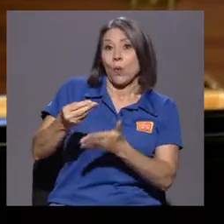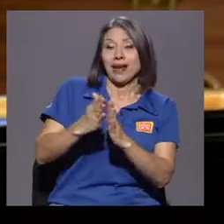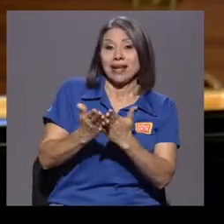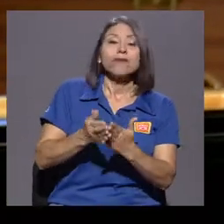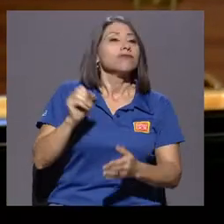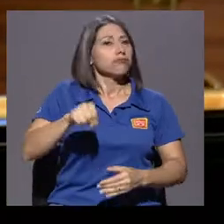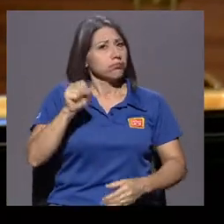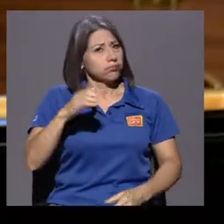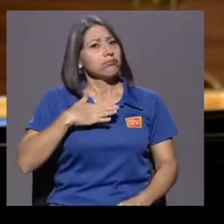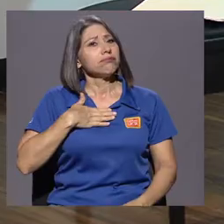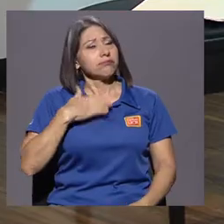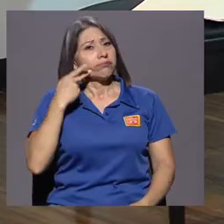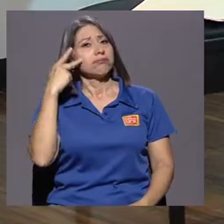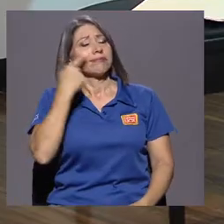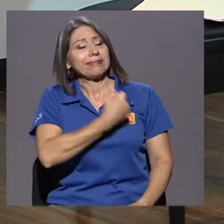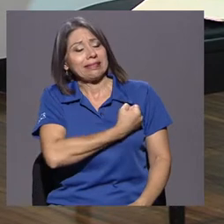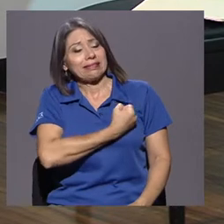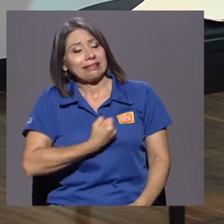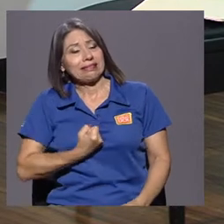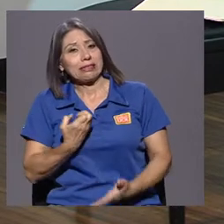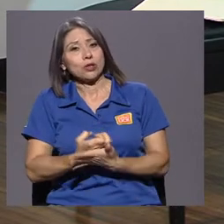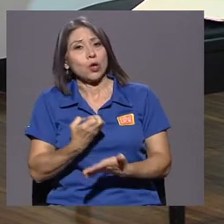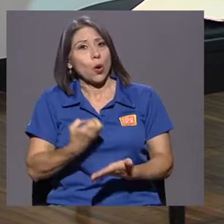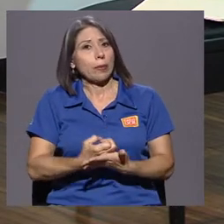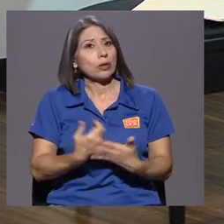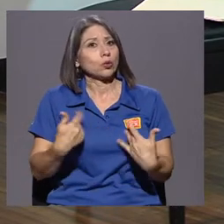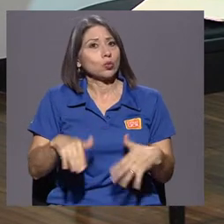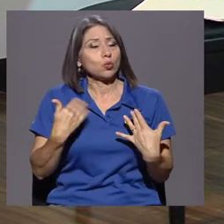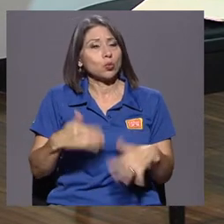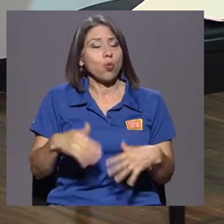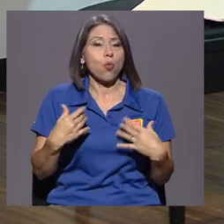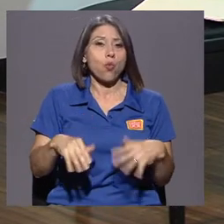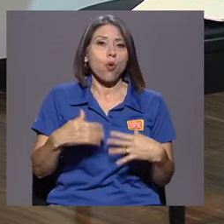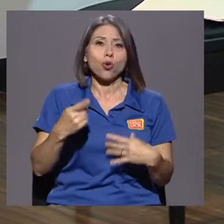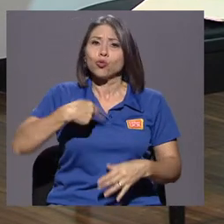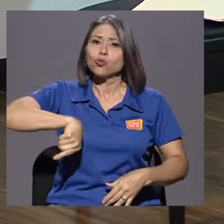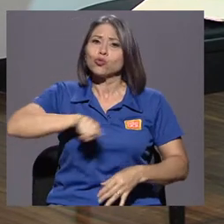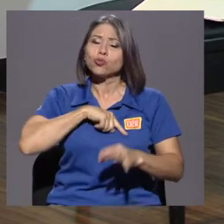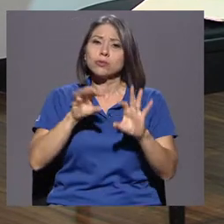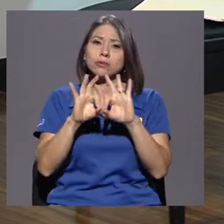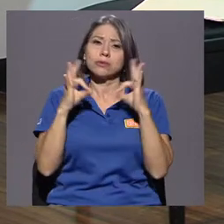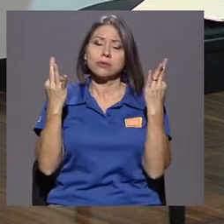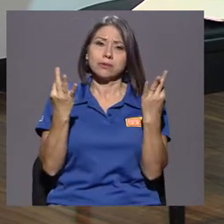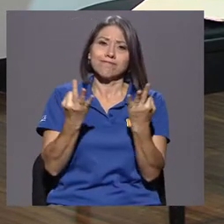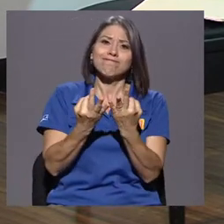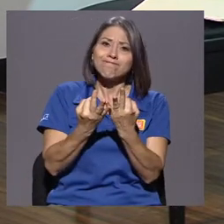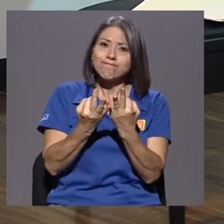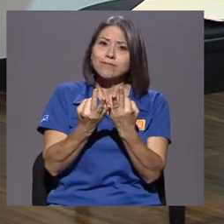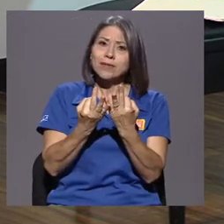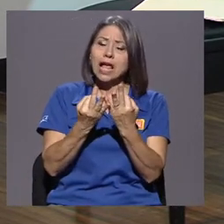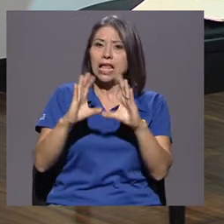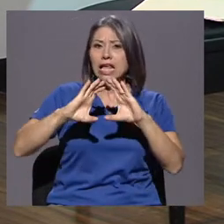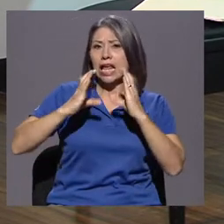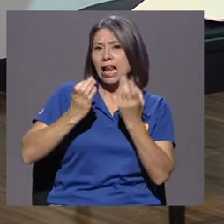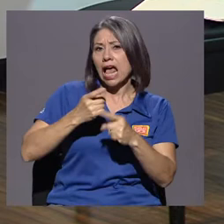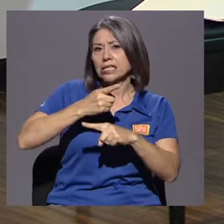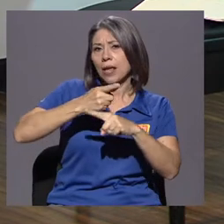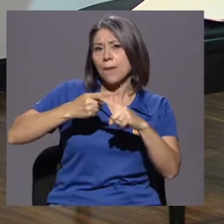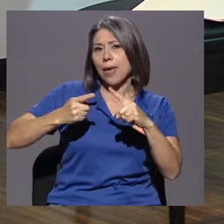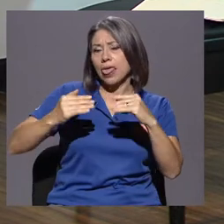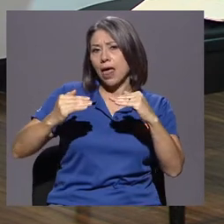grandes de que éramos una familia éramos una familia de clase media baja